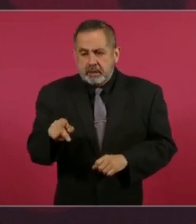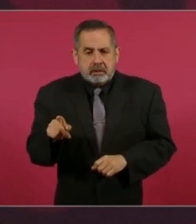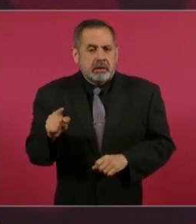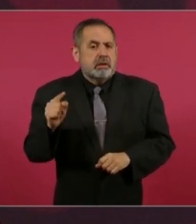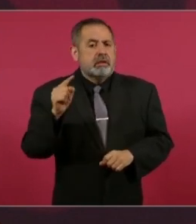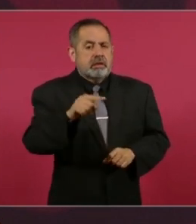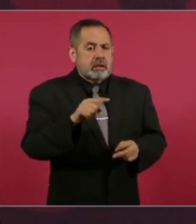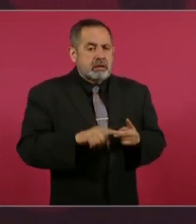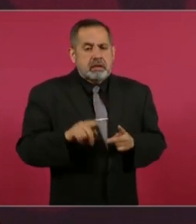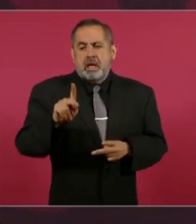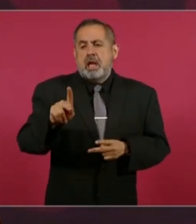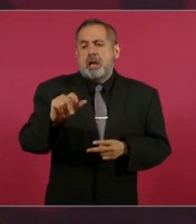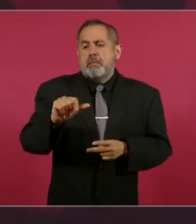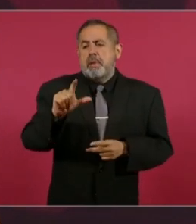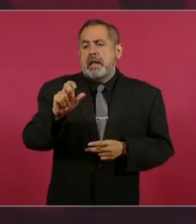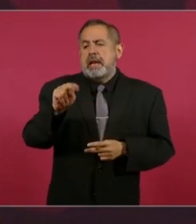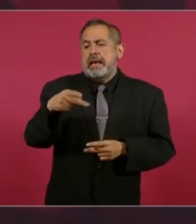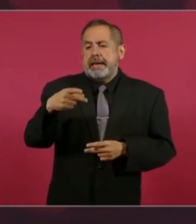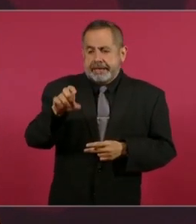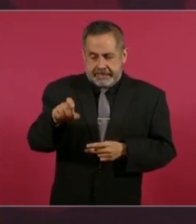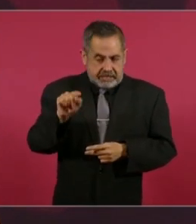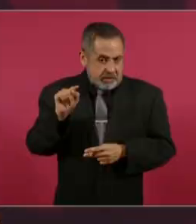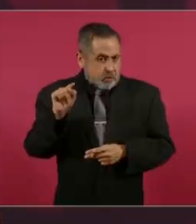lo mismo a Palenque.